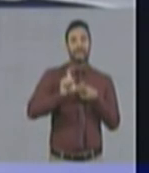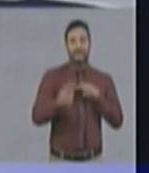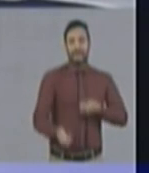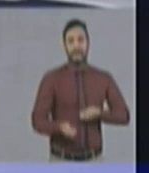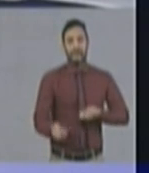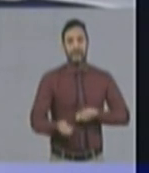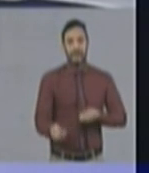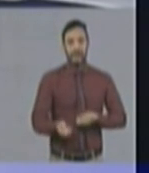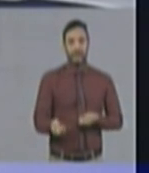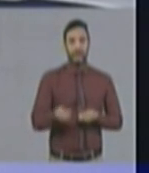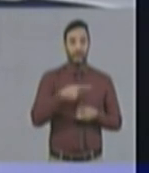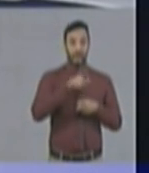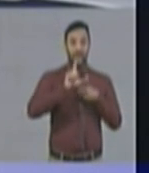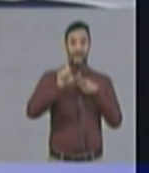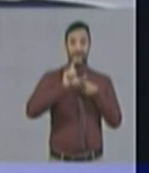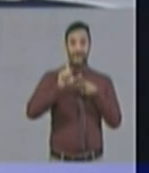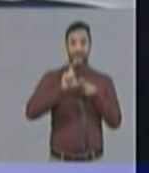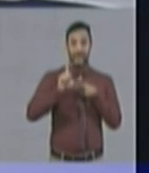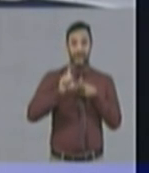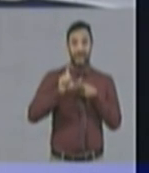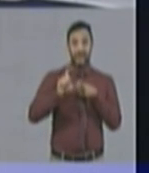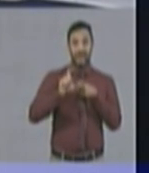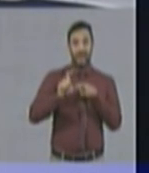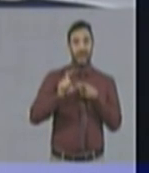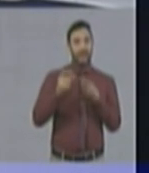Es una finca donde se producen